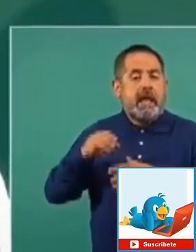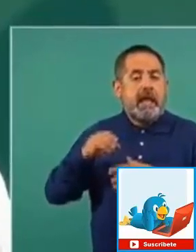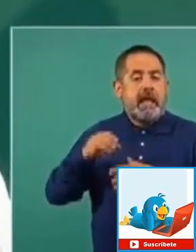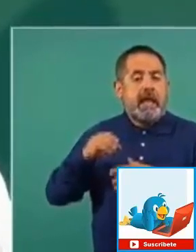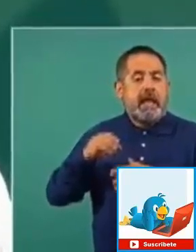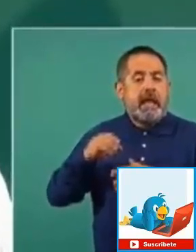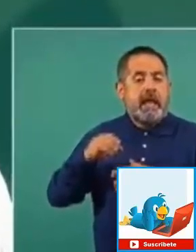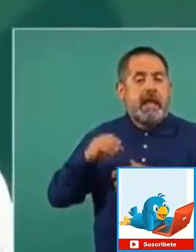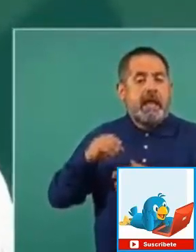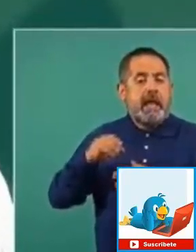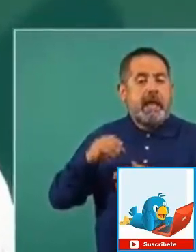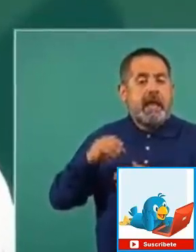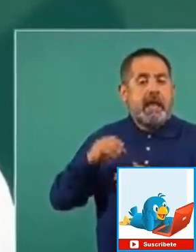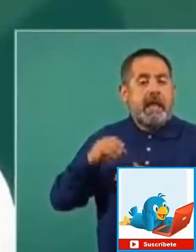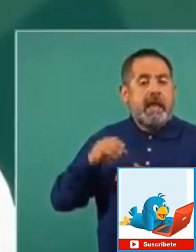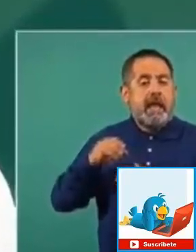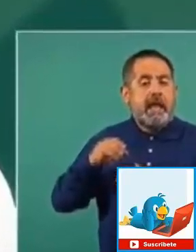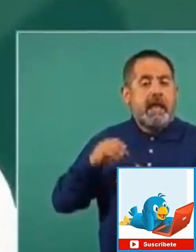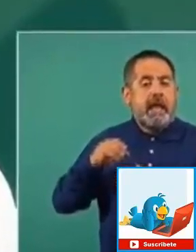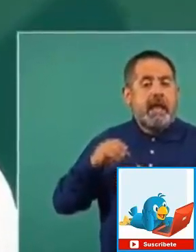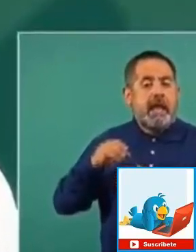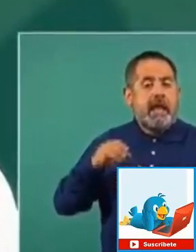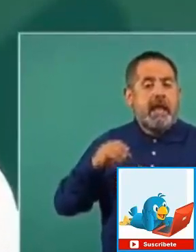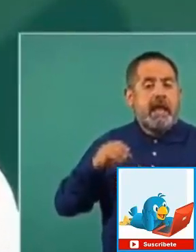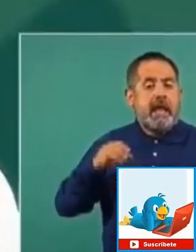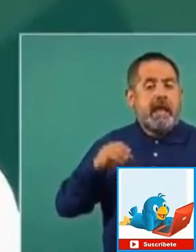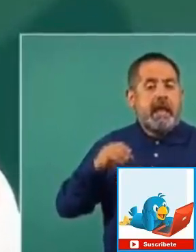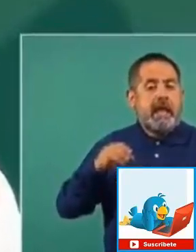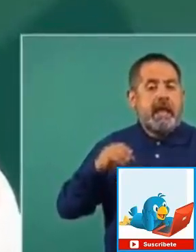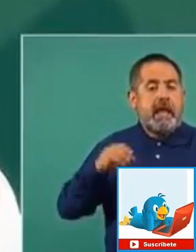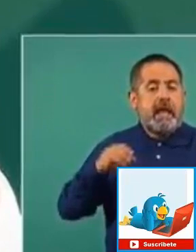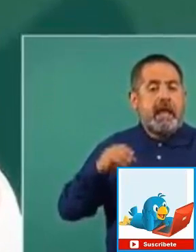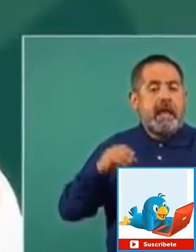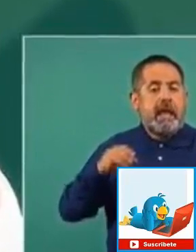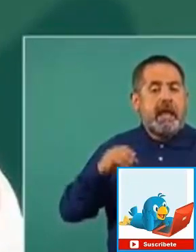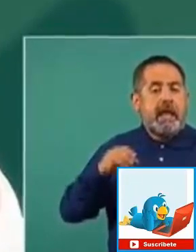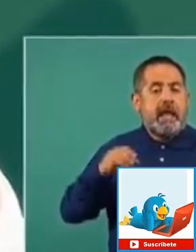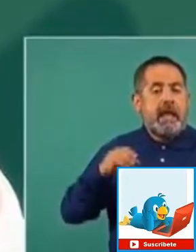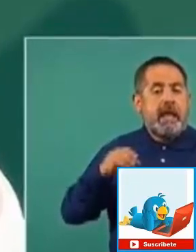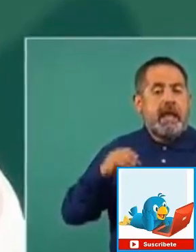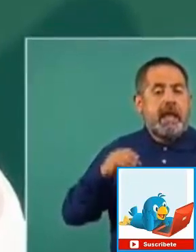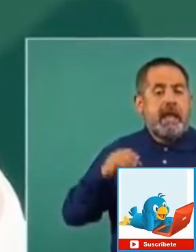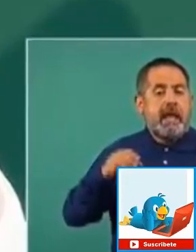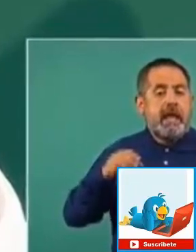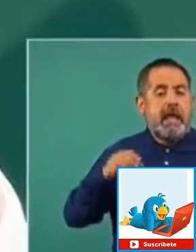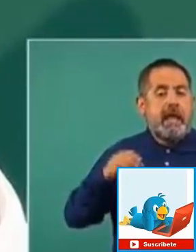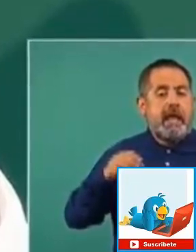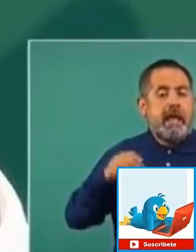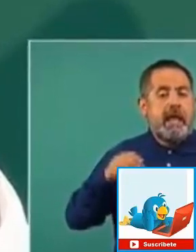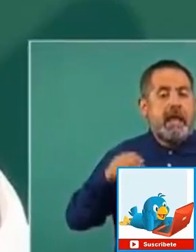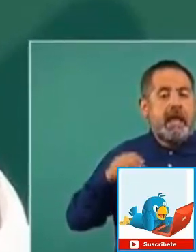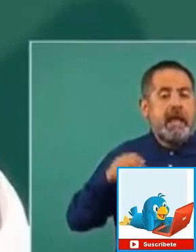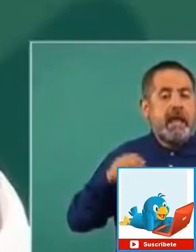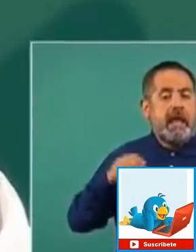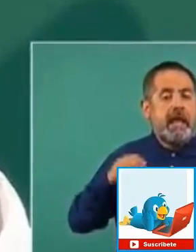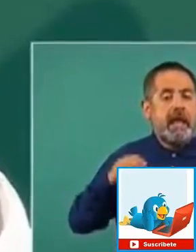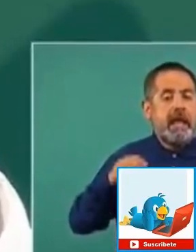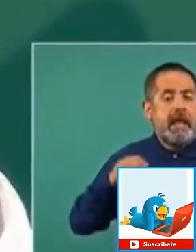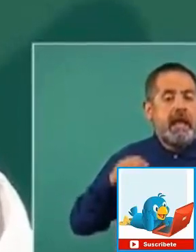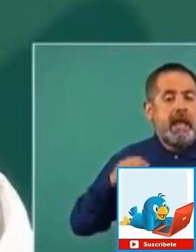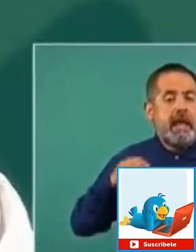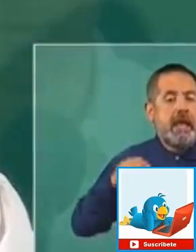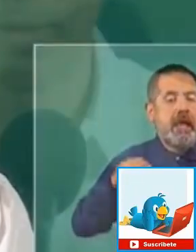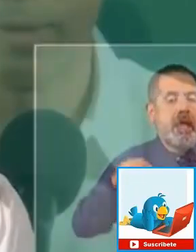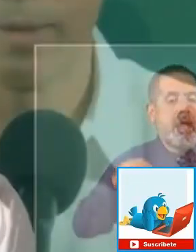a la COFEPRIS, cuya dependencia fue la encargada de dar la autorización de uso de emergencia al biológico chino. Sin embargo, ante la